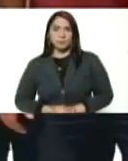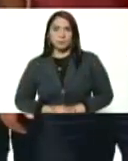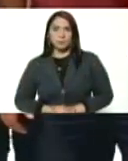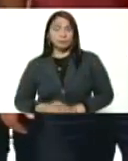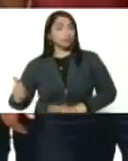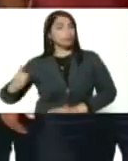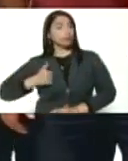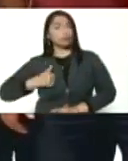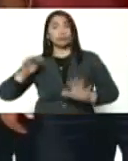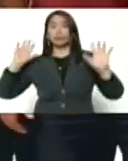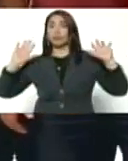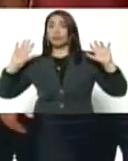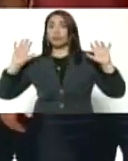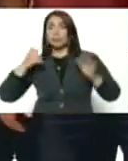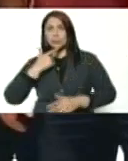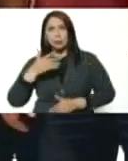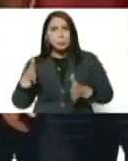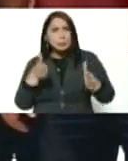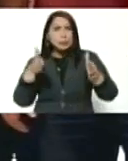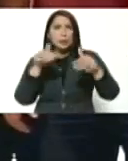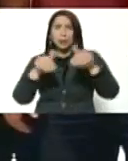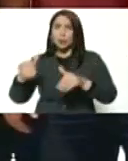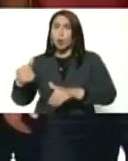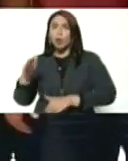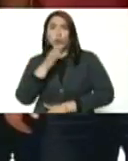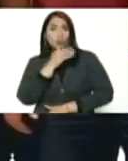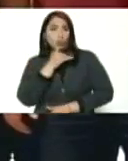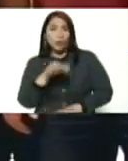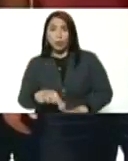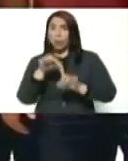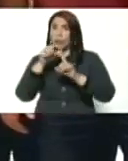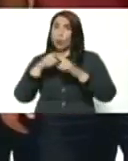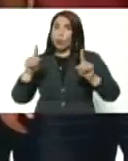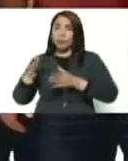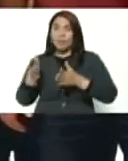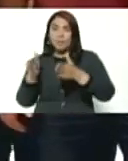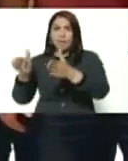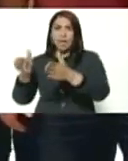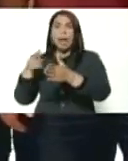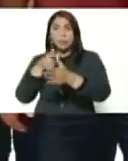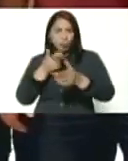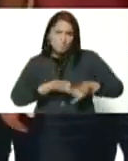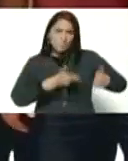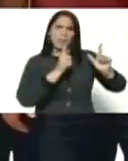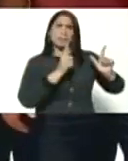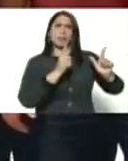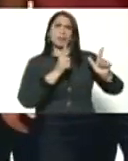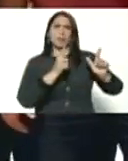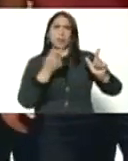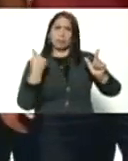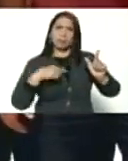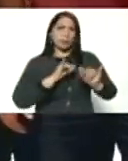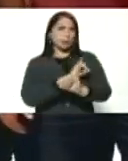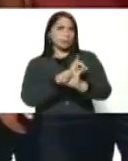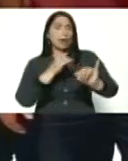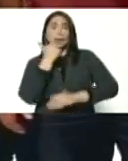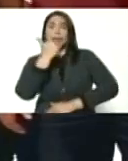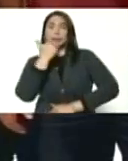presenten. Escogimos la vía electoral, no hemos escogido otra vía. Es la vía que nos ha permitido tener ya